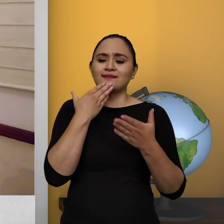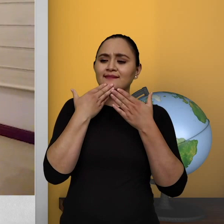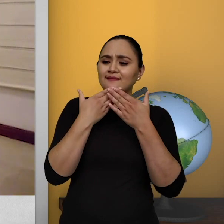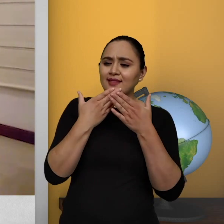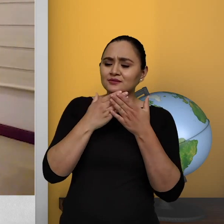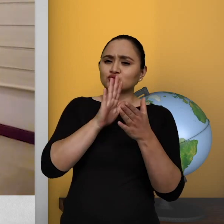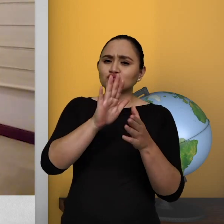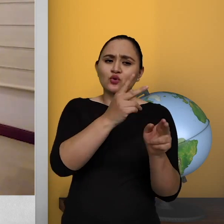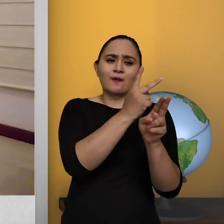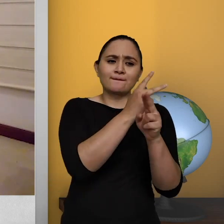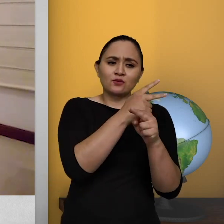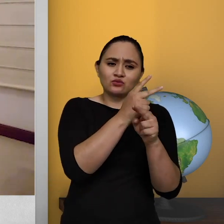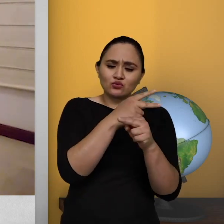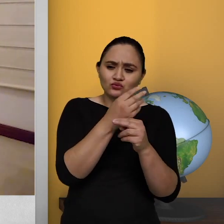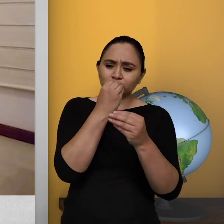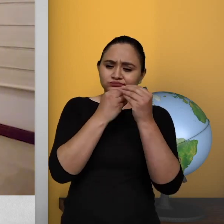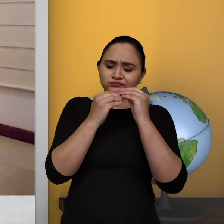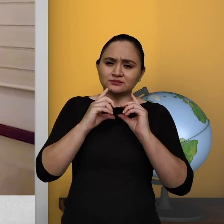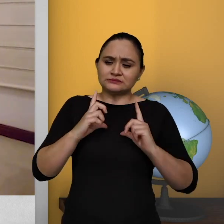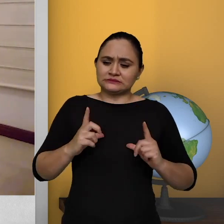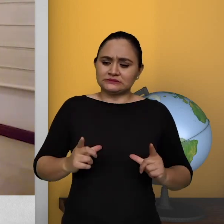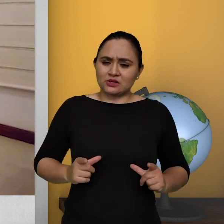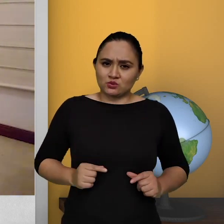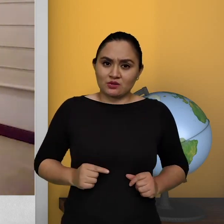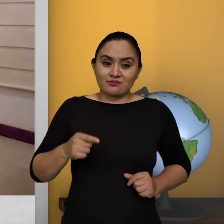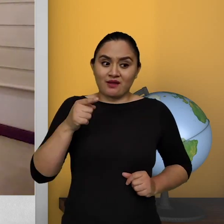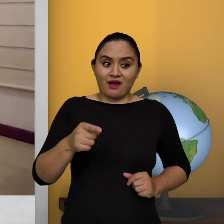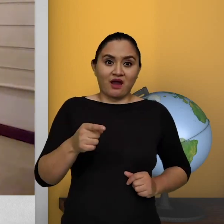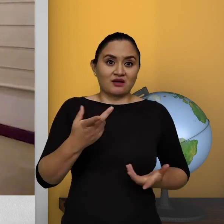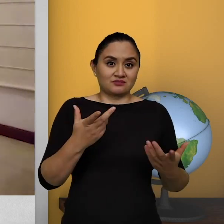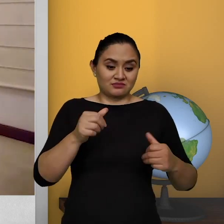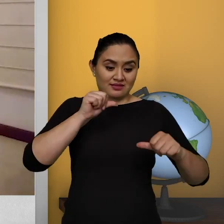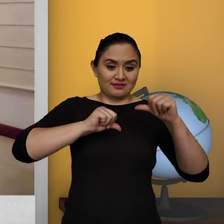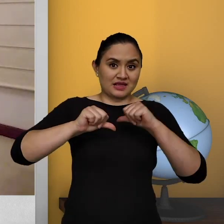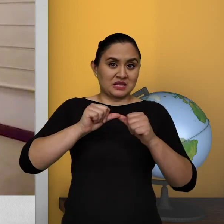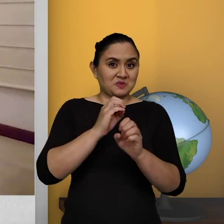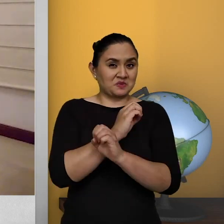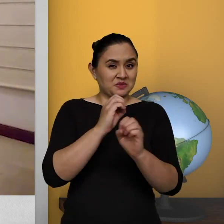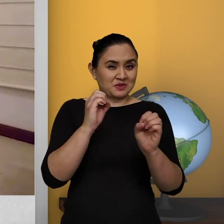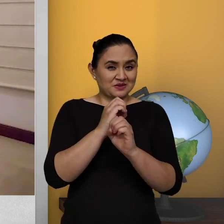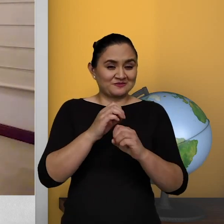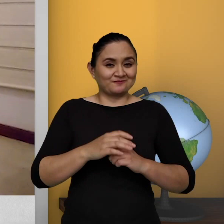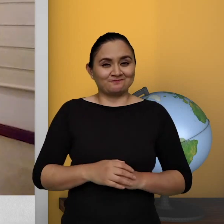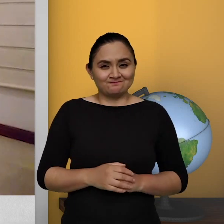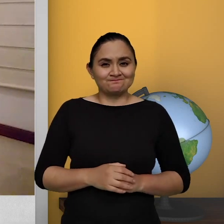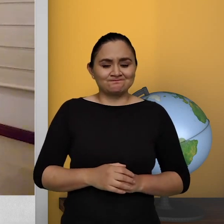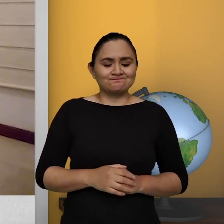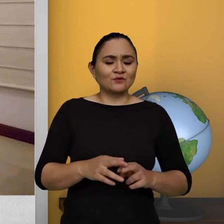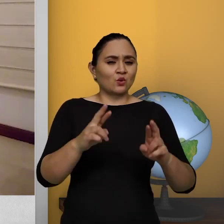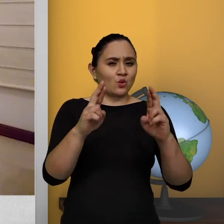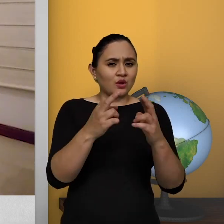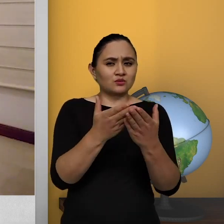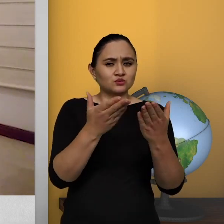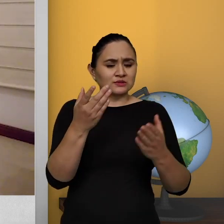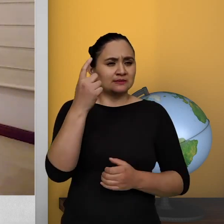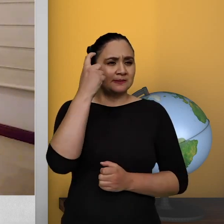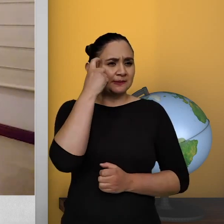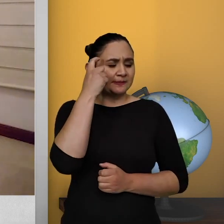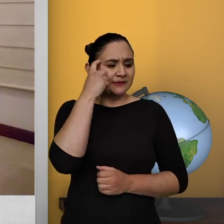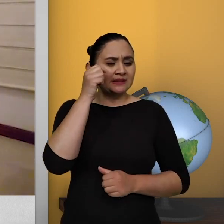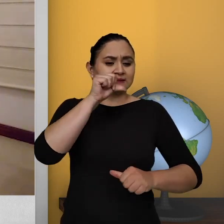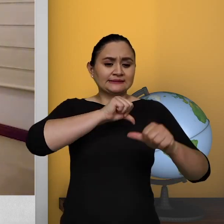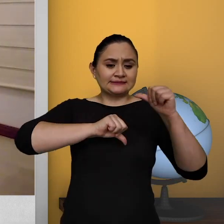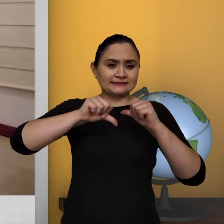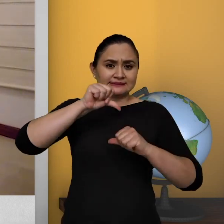alimentan saludablemente y que no tienen químicos. Espero que se sigan concientizando de que los químicos